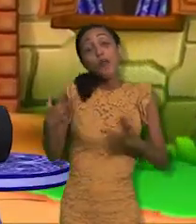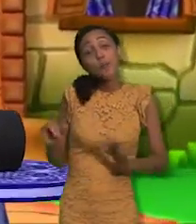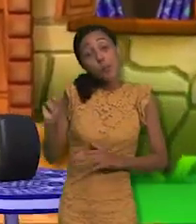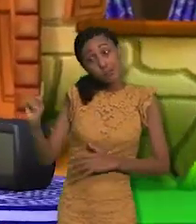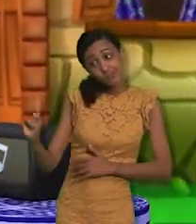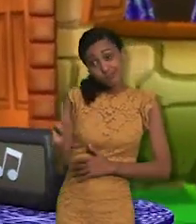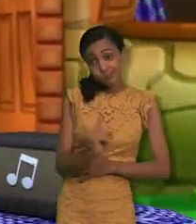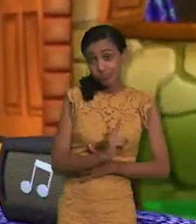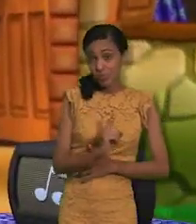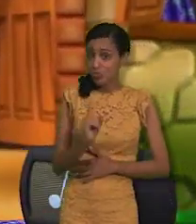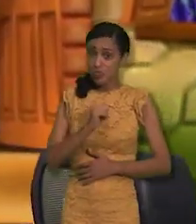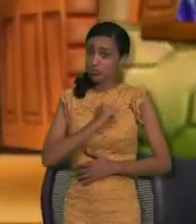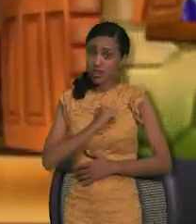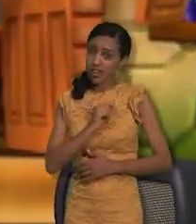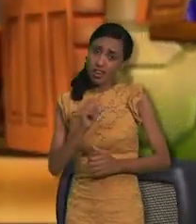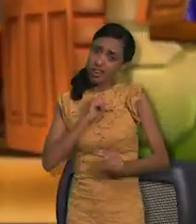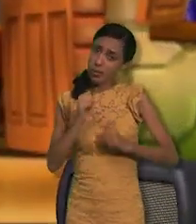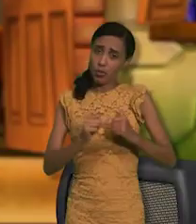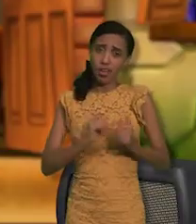Y no la quería